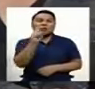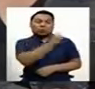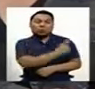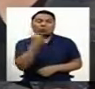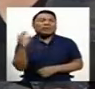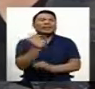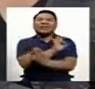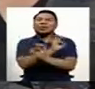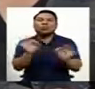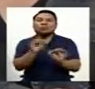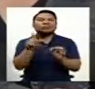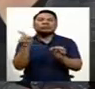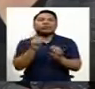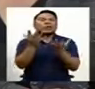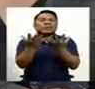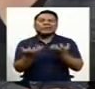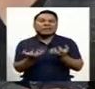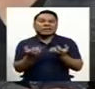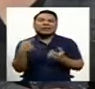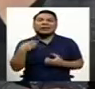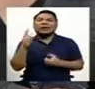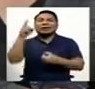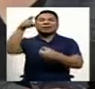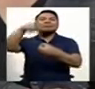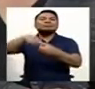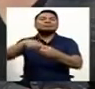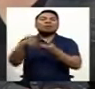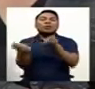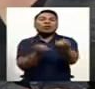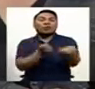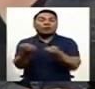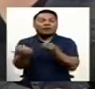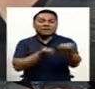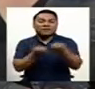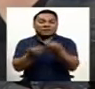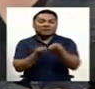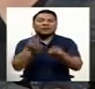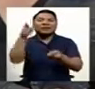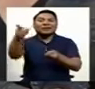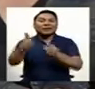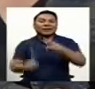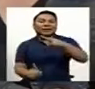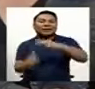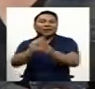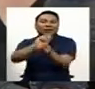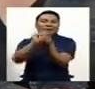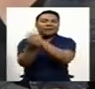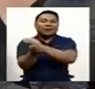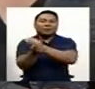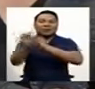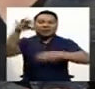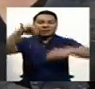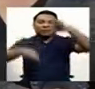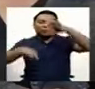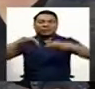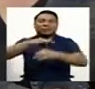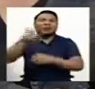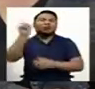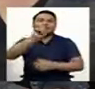ninguno de los dos quiere ser parte de un gobierno que nazca de una maniobra injusta